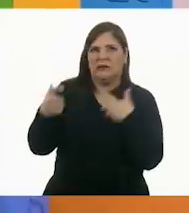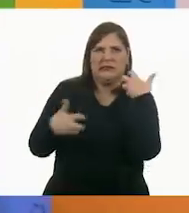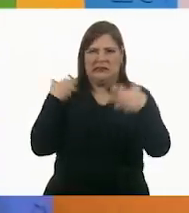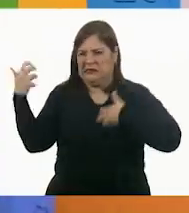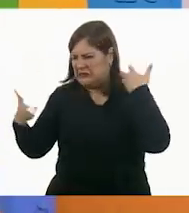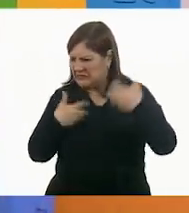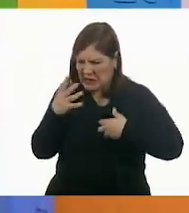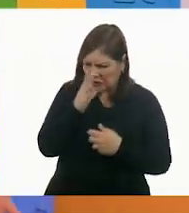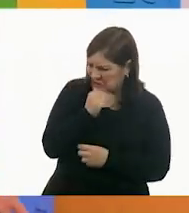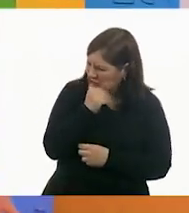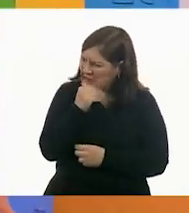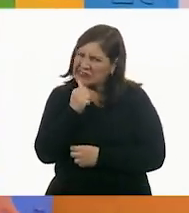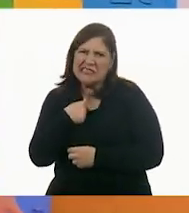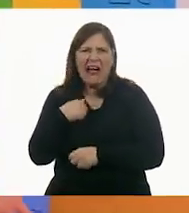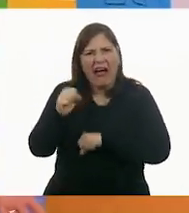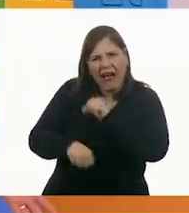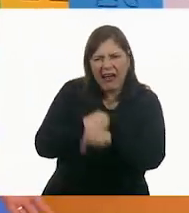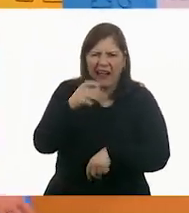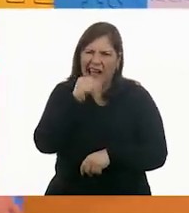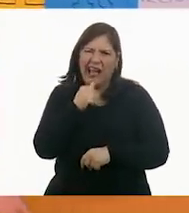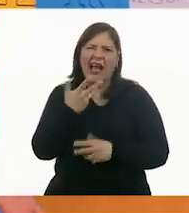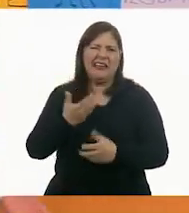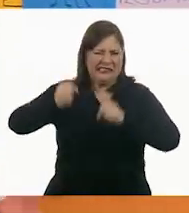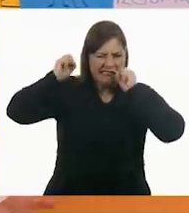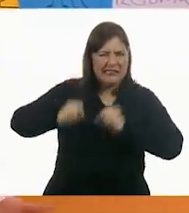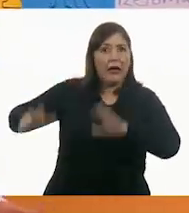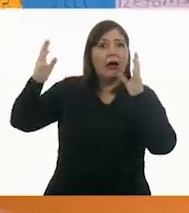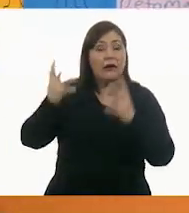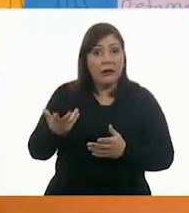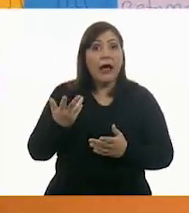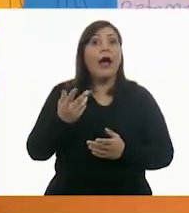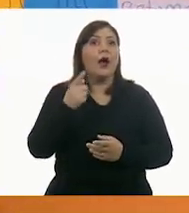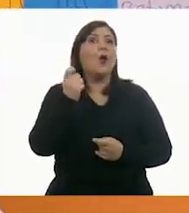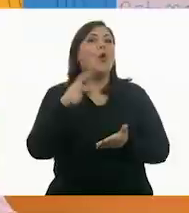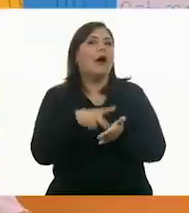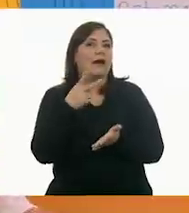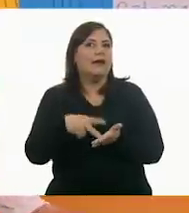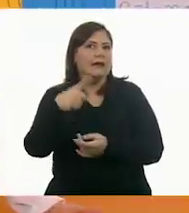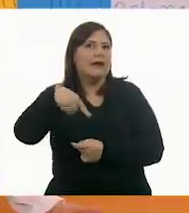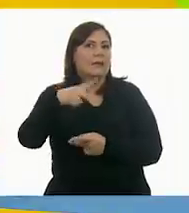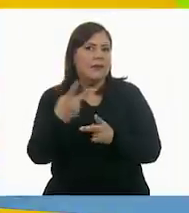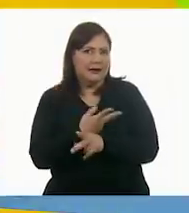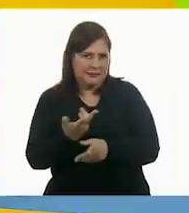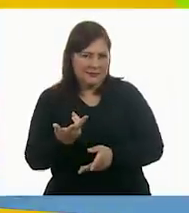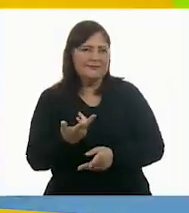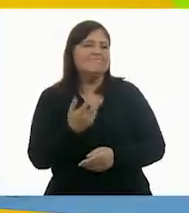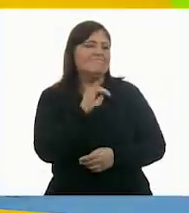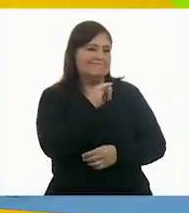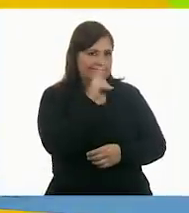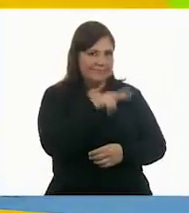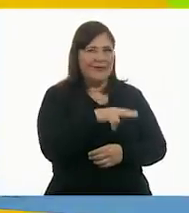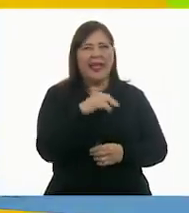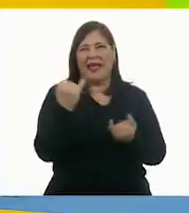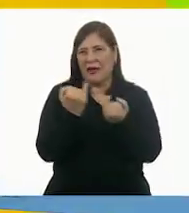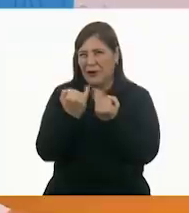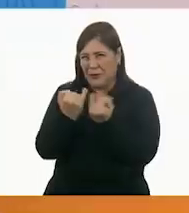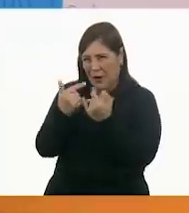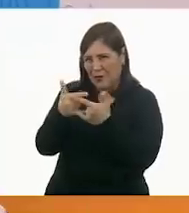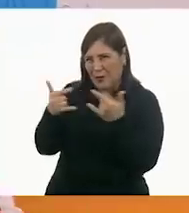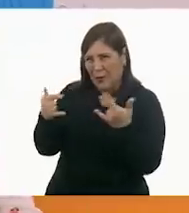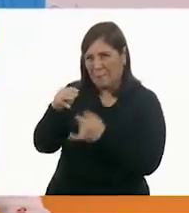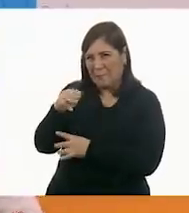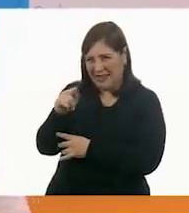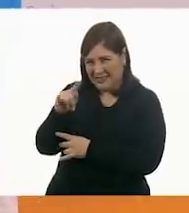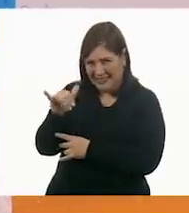desesperaba porque no le salía como quiere. ¿Cuántas veces nos ha pasado así, verdad, Mariana? Ay, sí. Por ejemplo, el cuento de Matías,